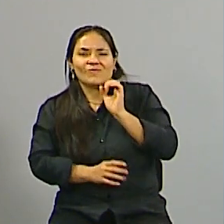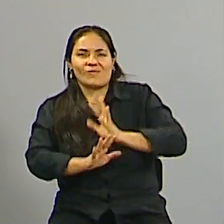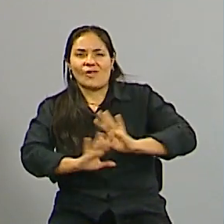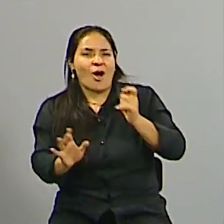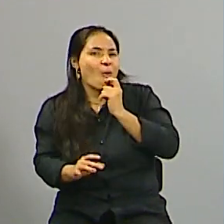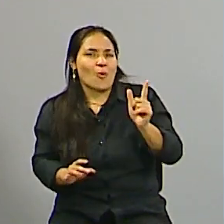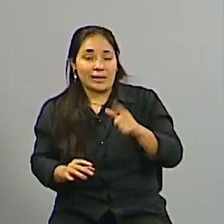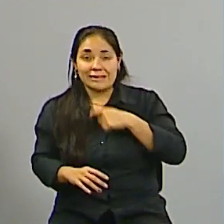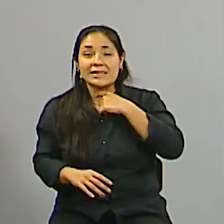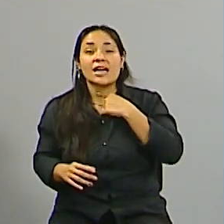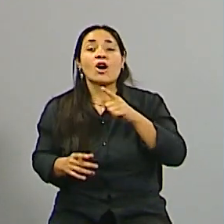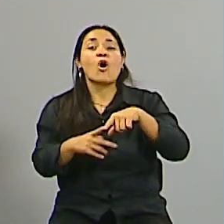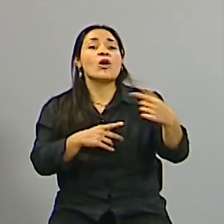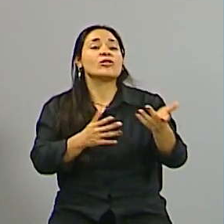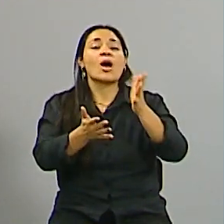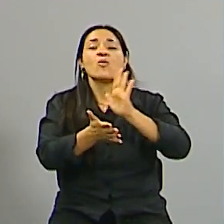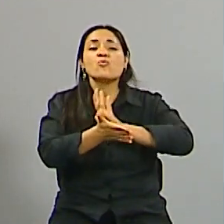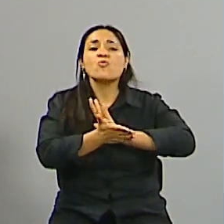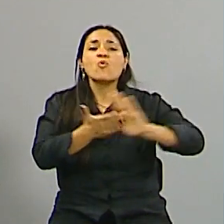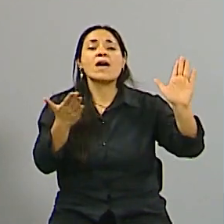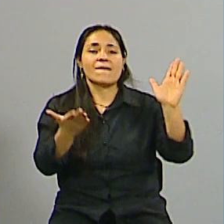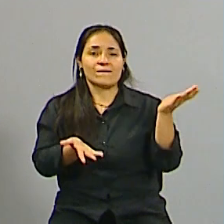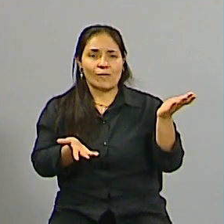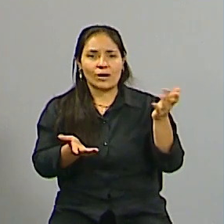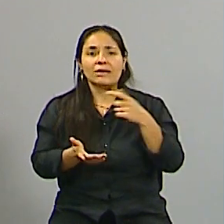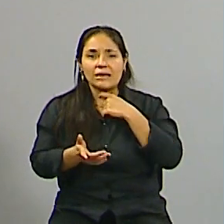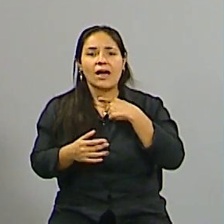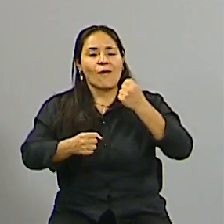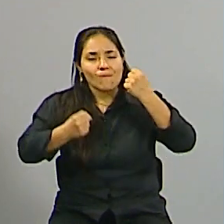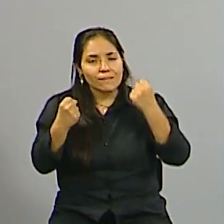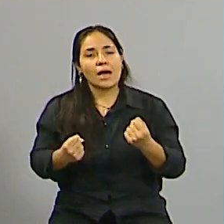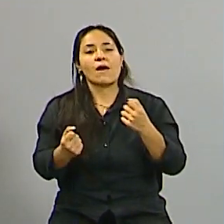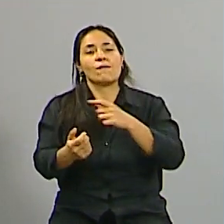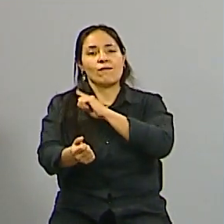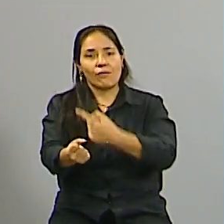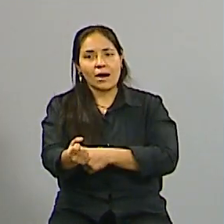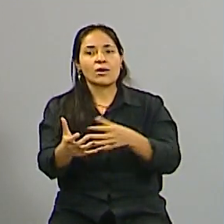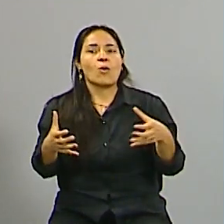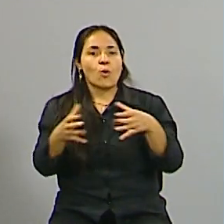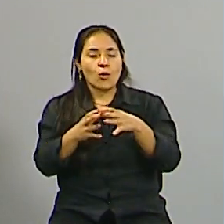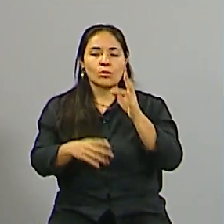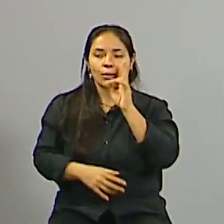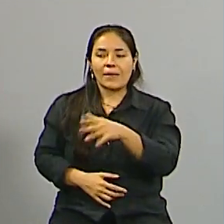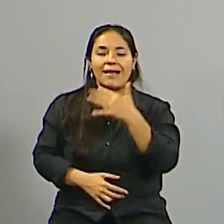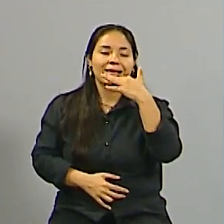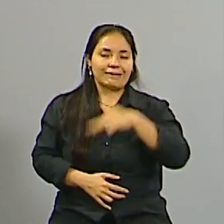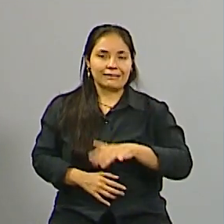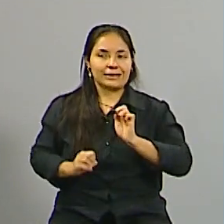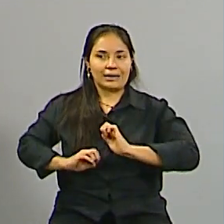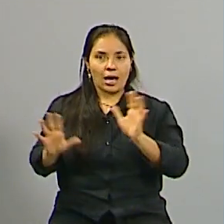gente, pero no solo algo nuevo al andar, sino algo nuevo consolidado y con equipo. Nosotros entendimos ese mensaje,